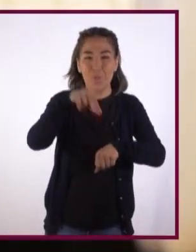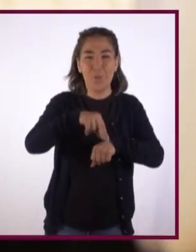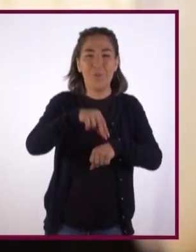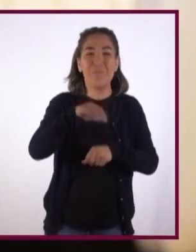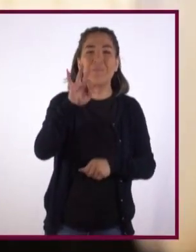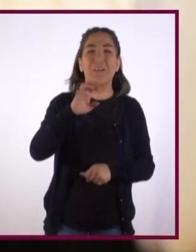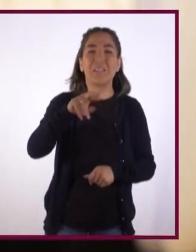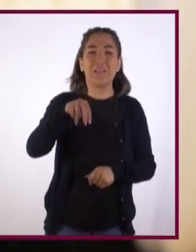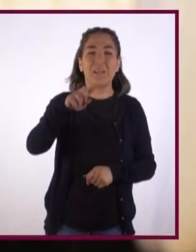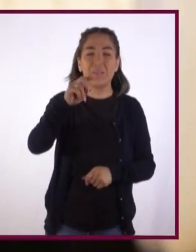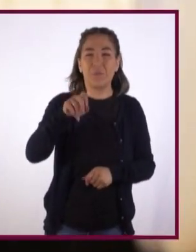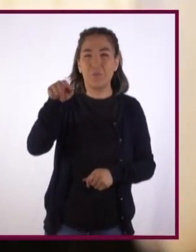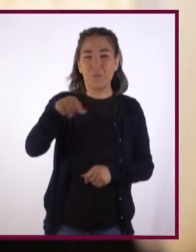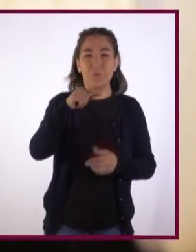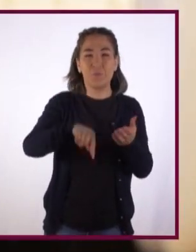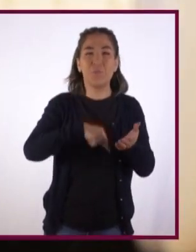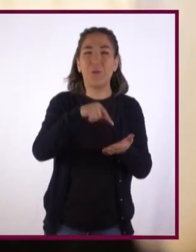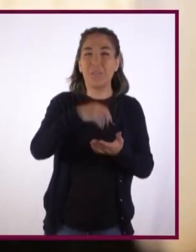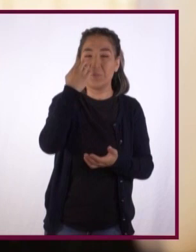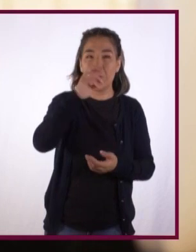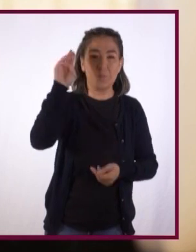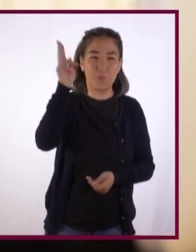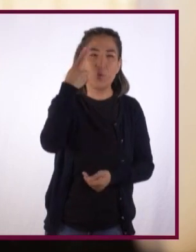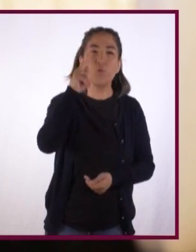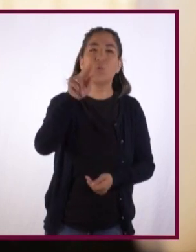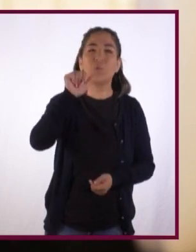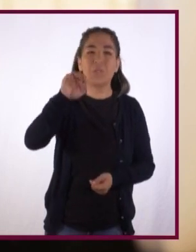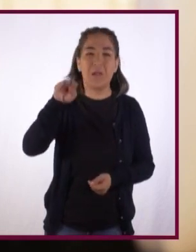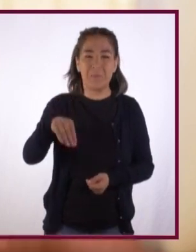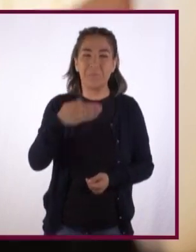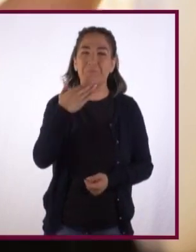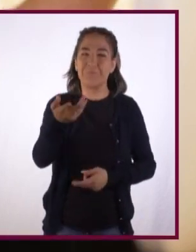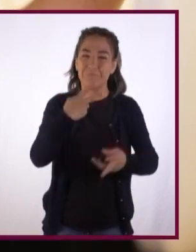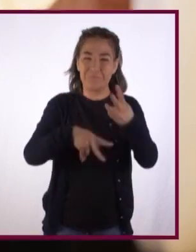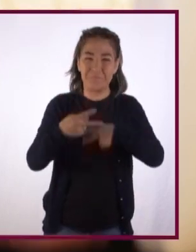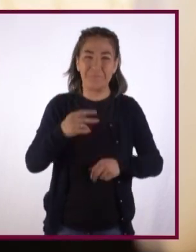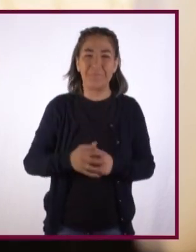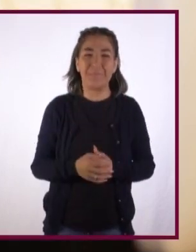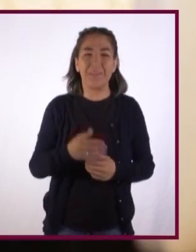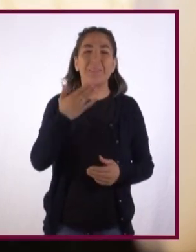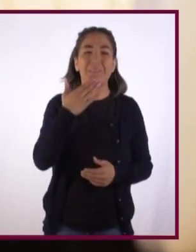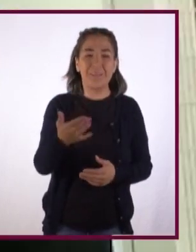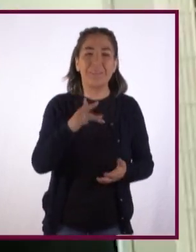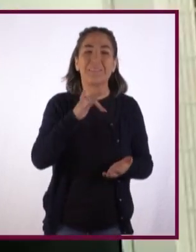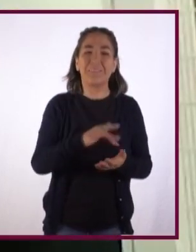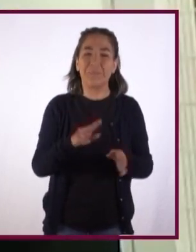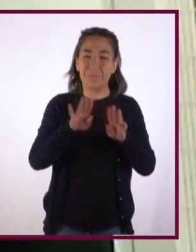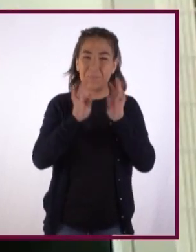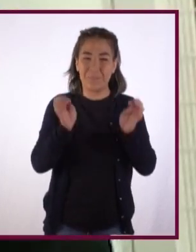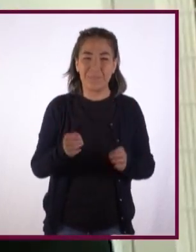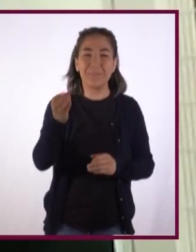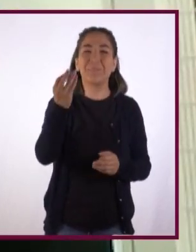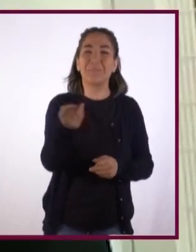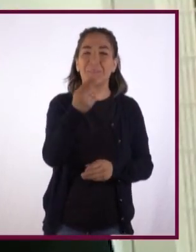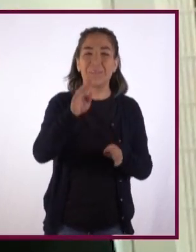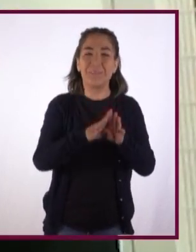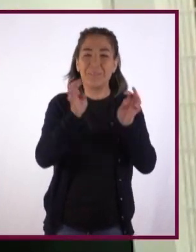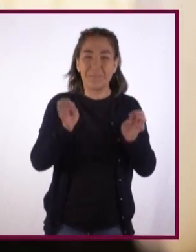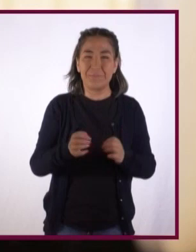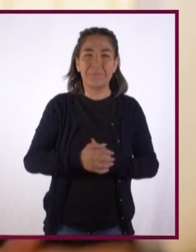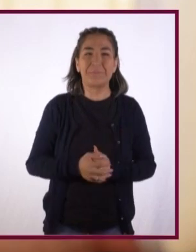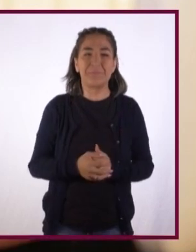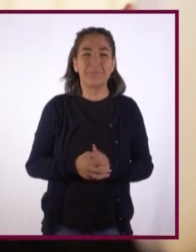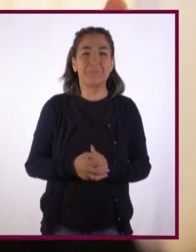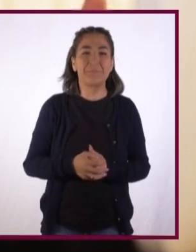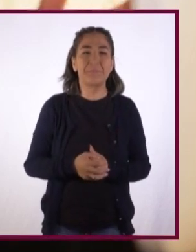doctor Fernando Velázquez de la Facultad de Ingeniería de la Universidad Nacional Autónoma de México. Bienvenido, doctor. Bien, Ernesto, ¿cómo estamos? ¿Qué tal ahí están allá?